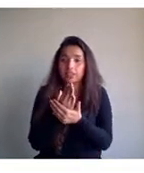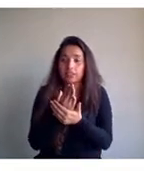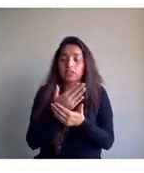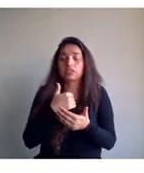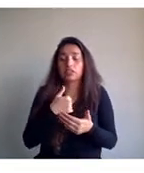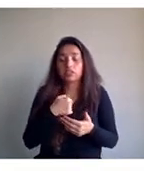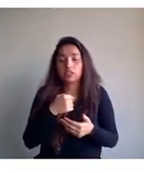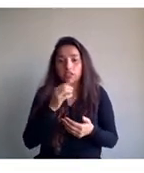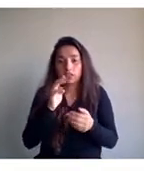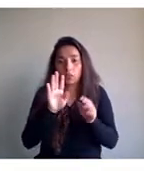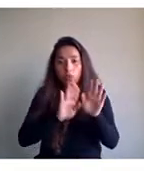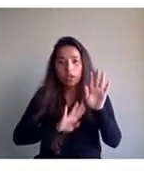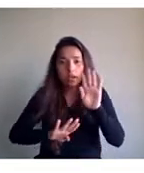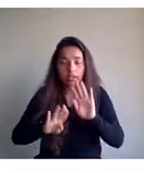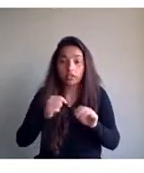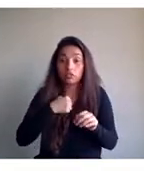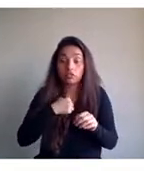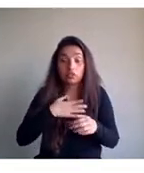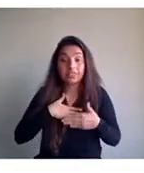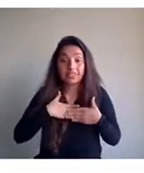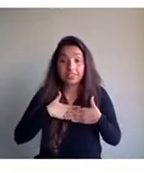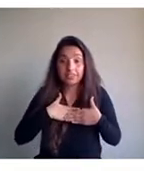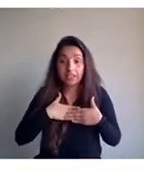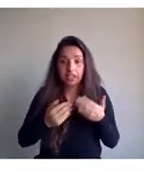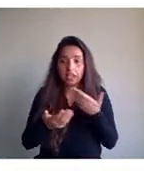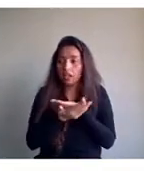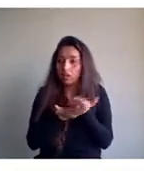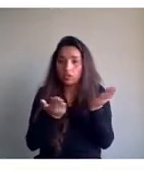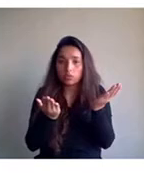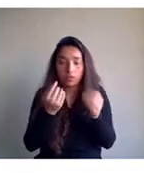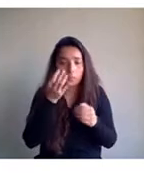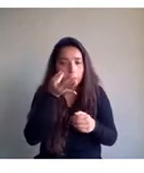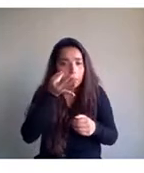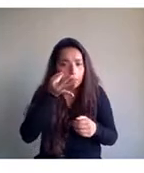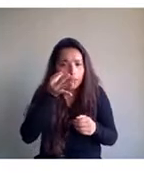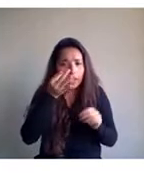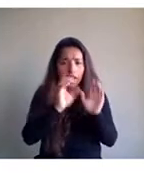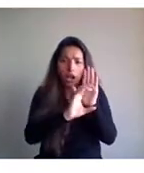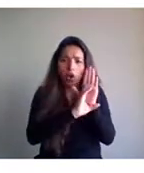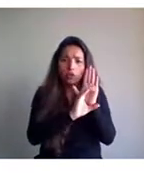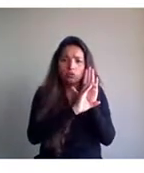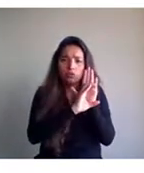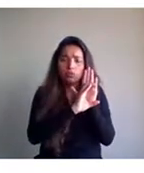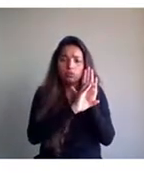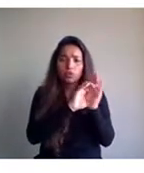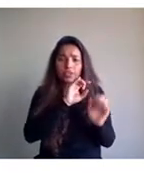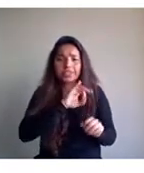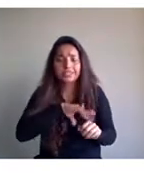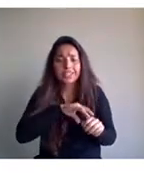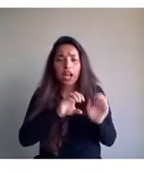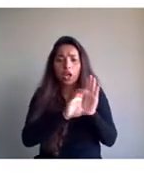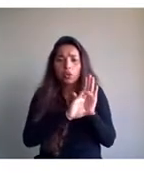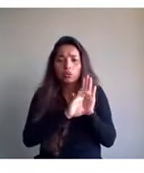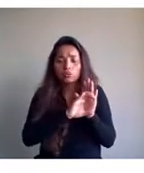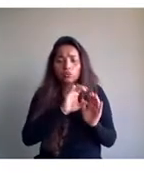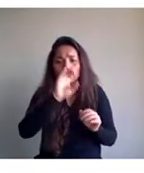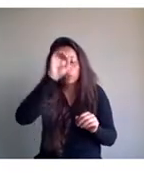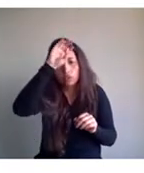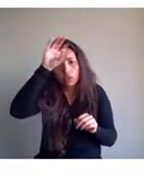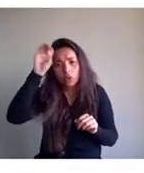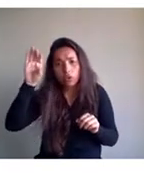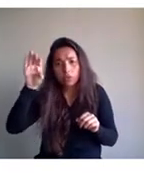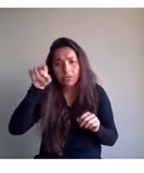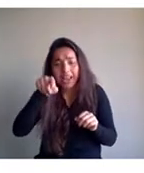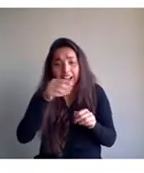colombia y chile mirar a lo que dice nuestra constitución tanto la colombiana como la chilena a nivel de la decencia de los derechos y ahí se derivan